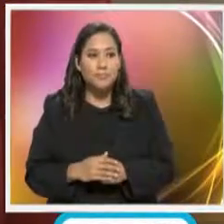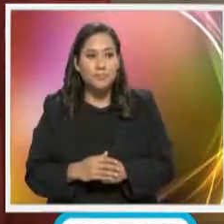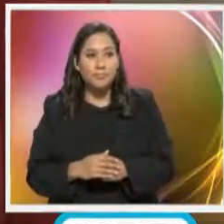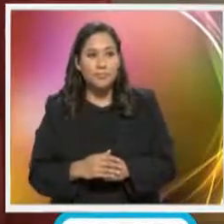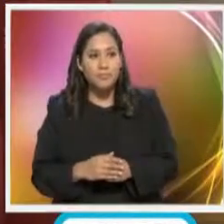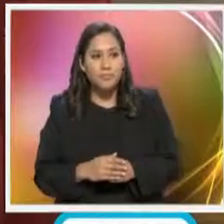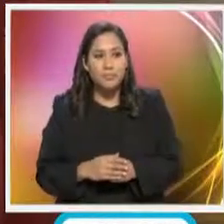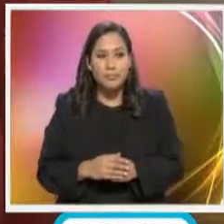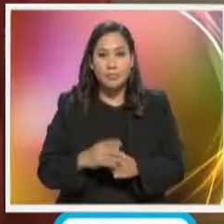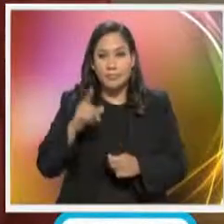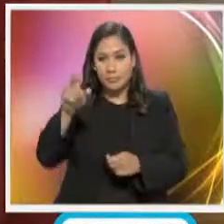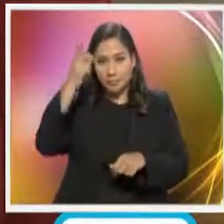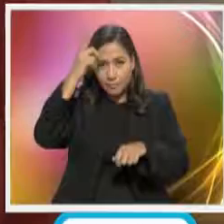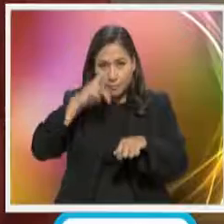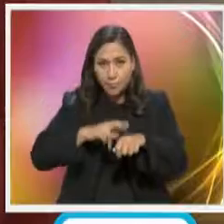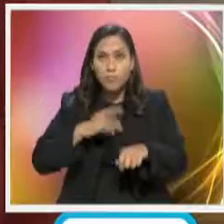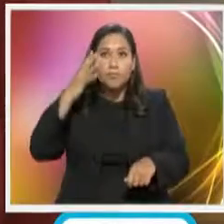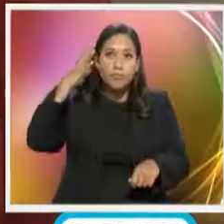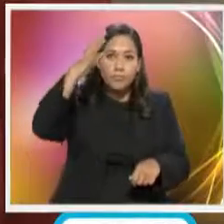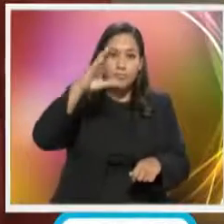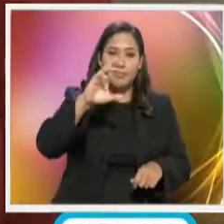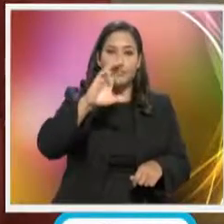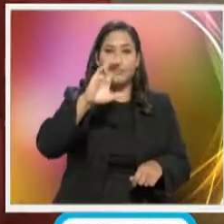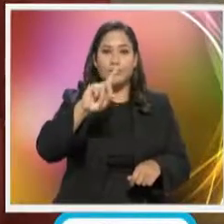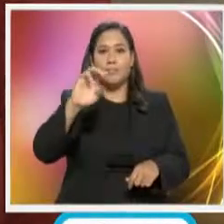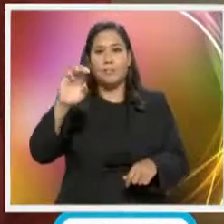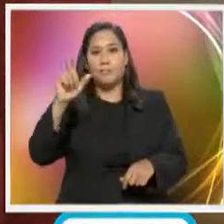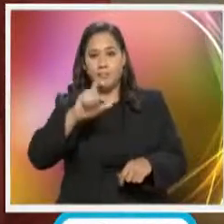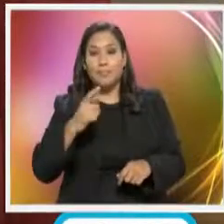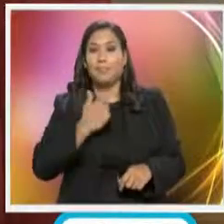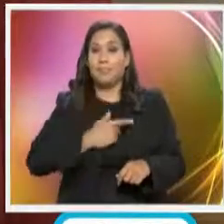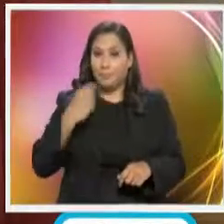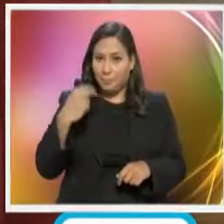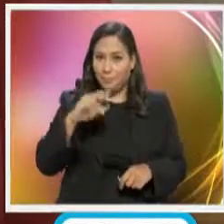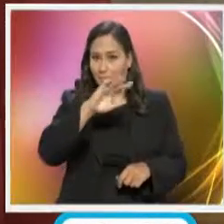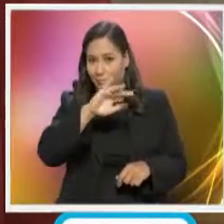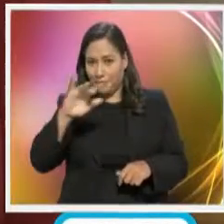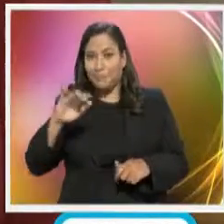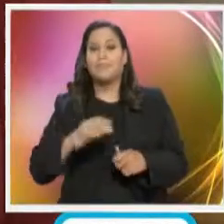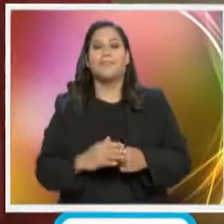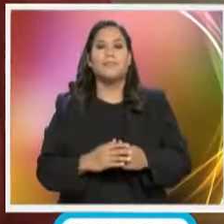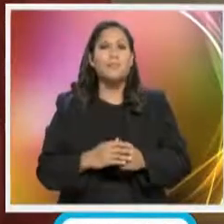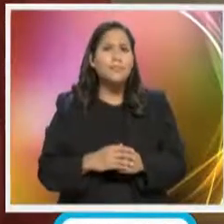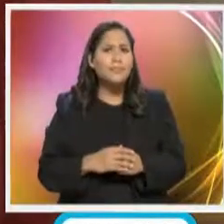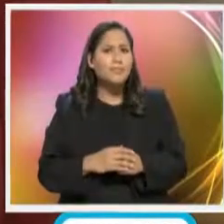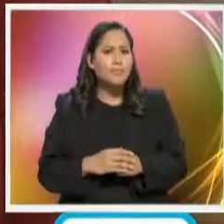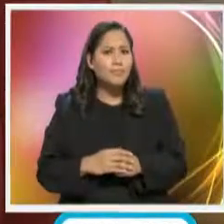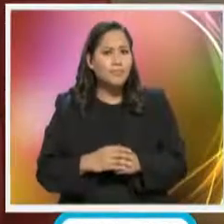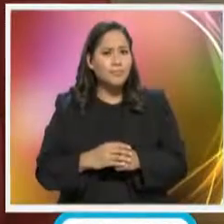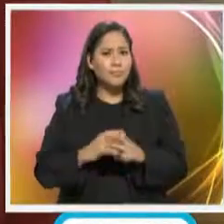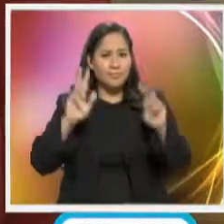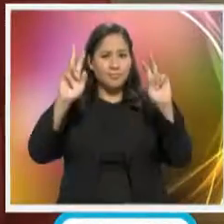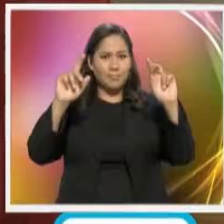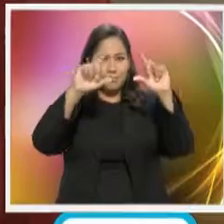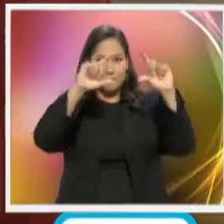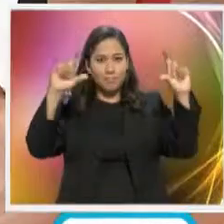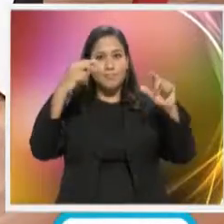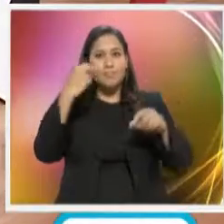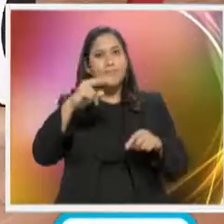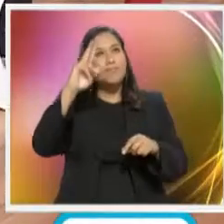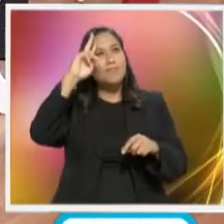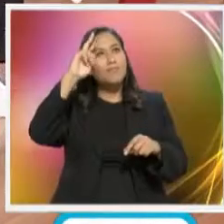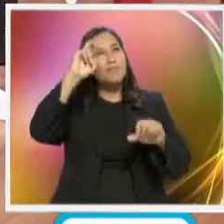de Futura CDMX? Y me encanta el nombre. Hola, Paula. ¿Verdad? Porque es un nombre como de ciencia